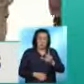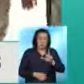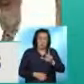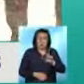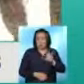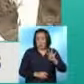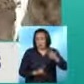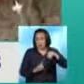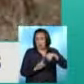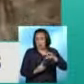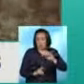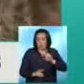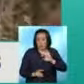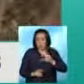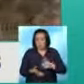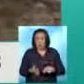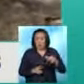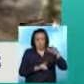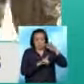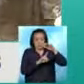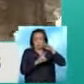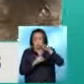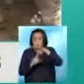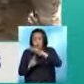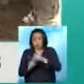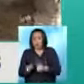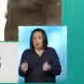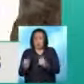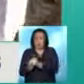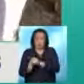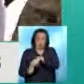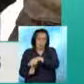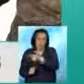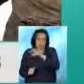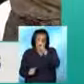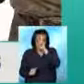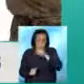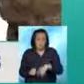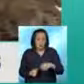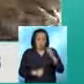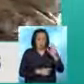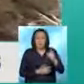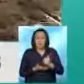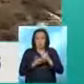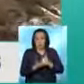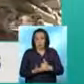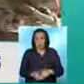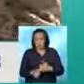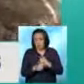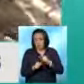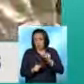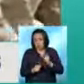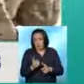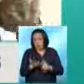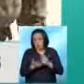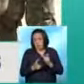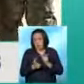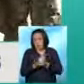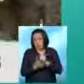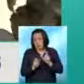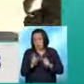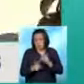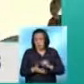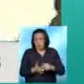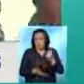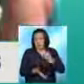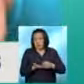toneladas. Esto, lógicamente, con los helicópteros de la Fuerza Aérea Peruana están ayudando en labores de rescate. En más o menos una semana estamos hablando de